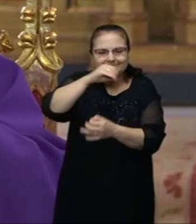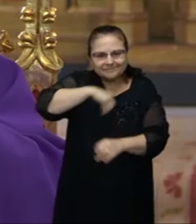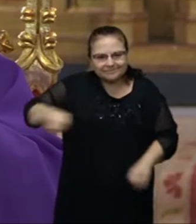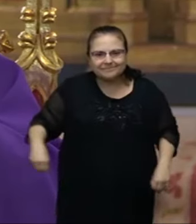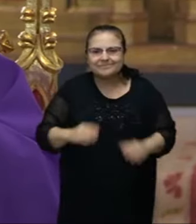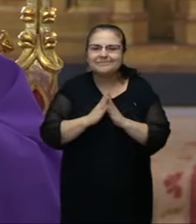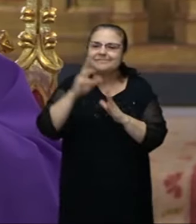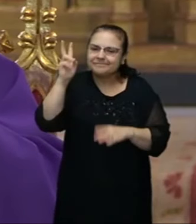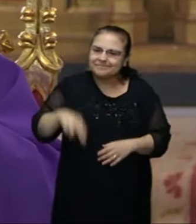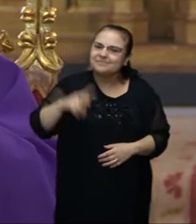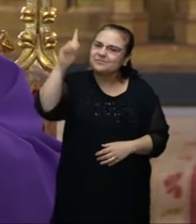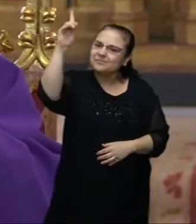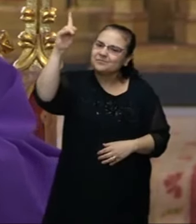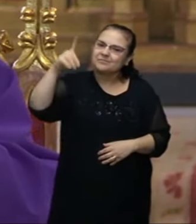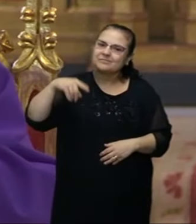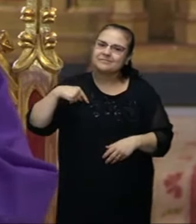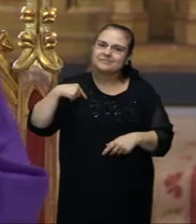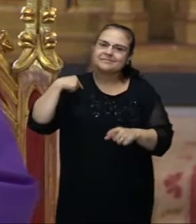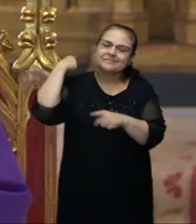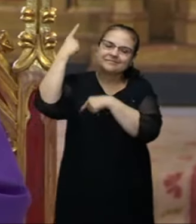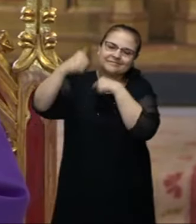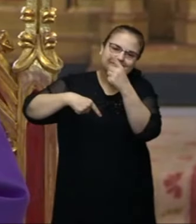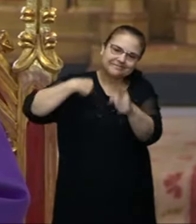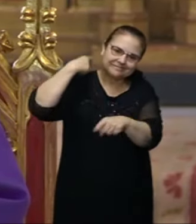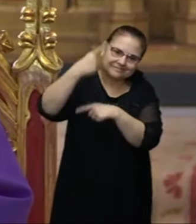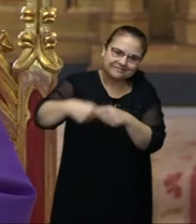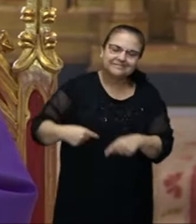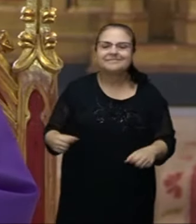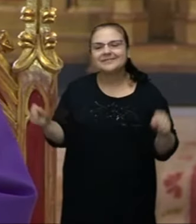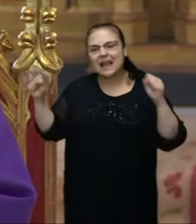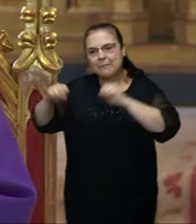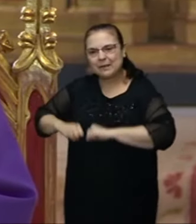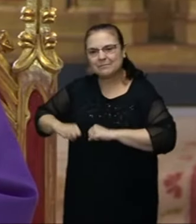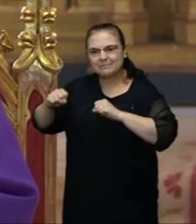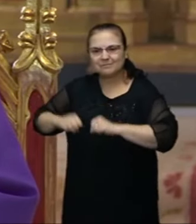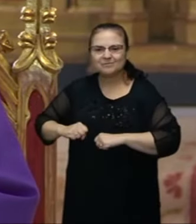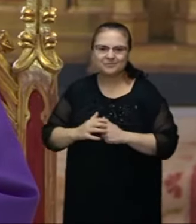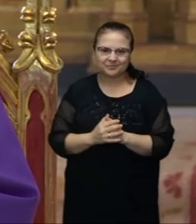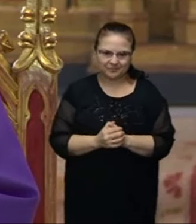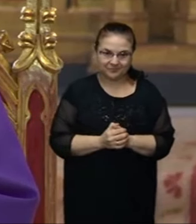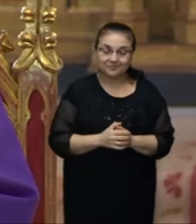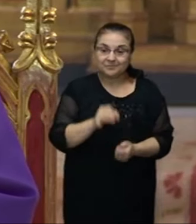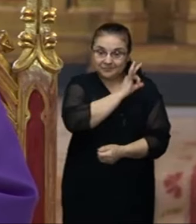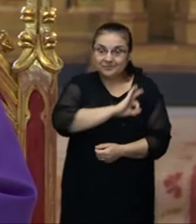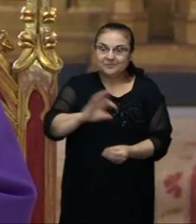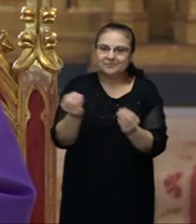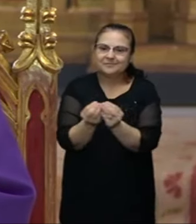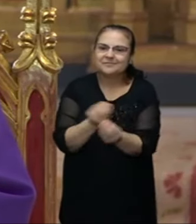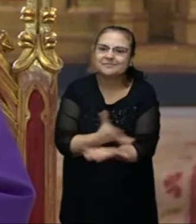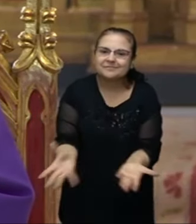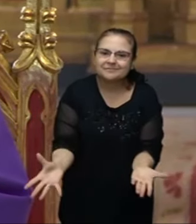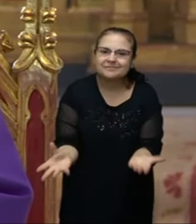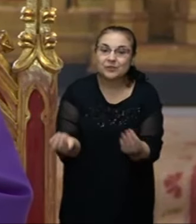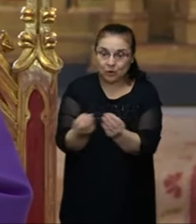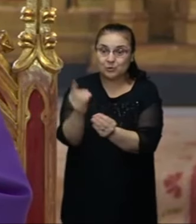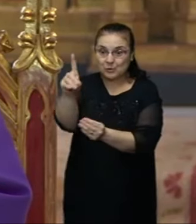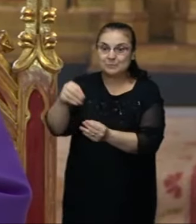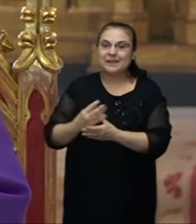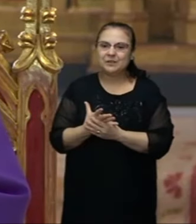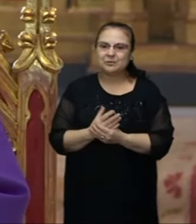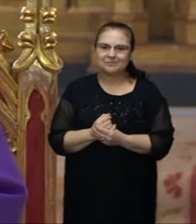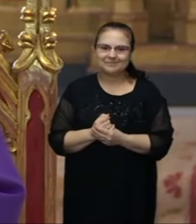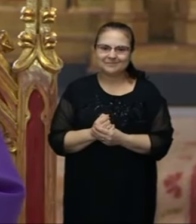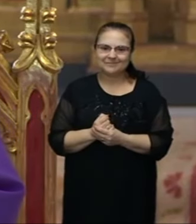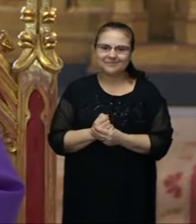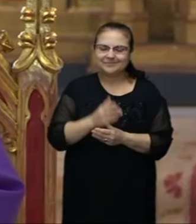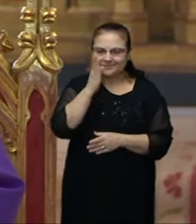Espíritu Santo y es Dios, por los siglos de los siglos. El Señor esté con vosotros.